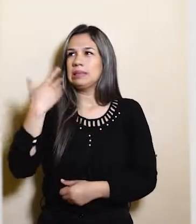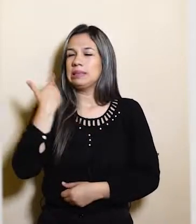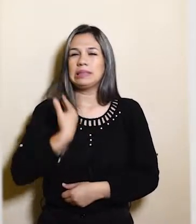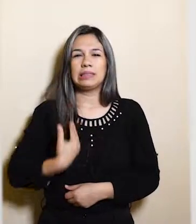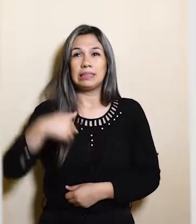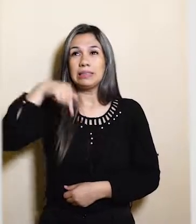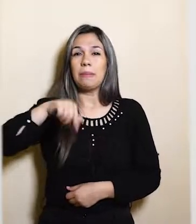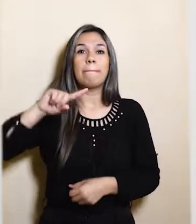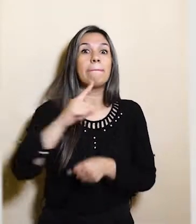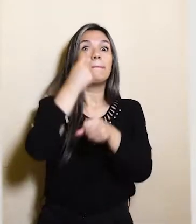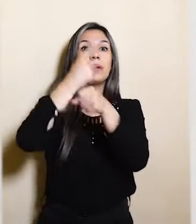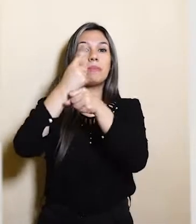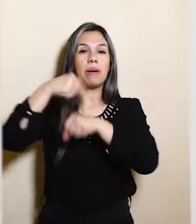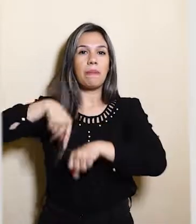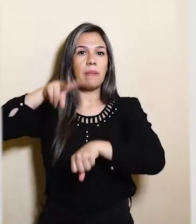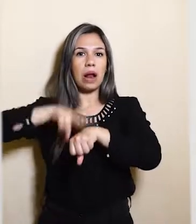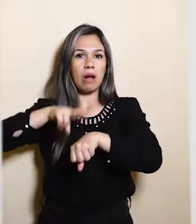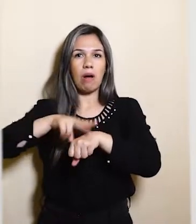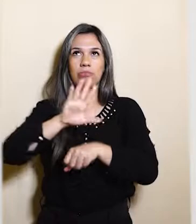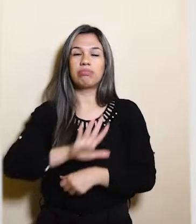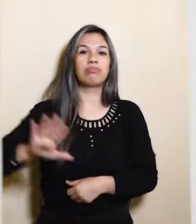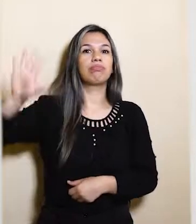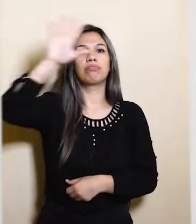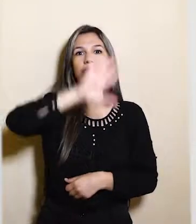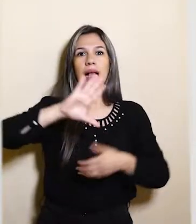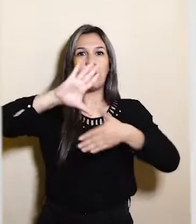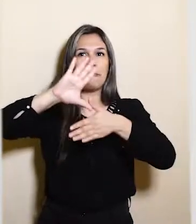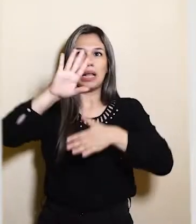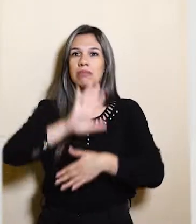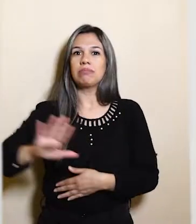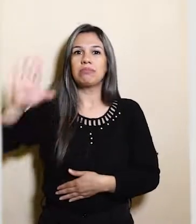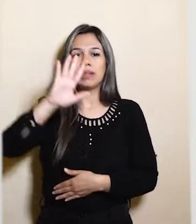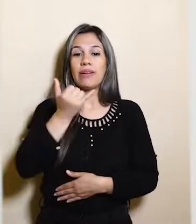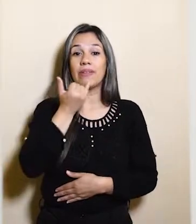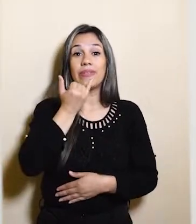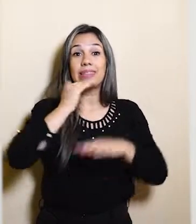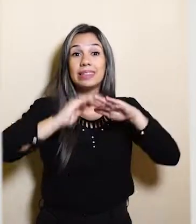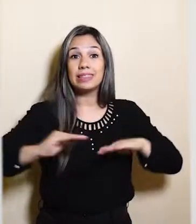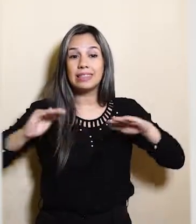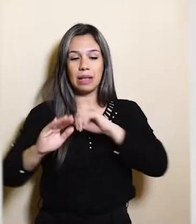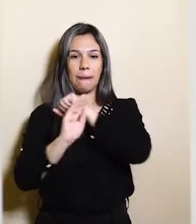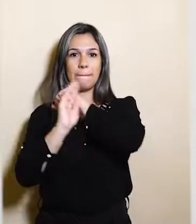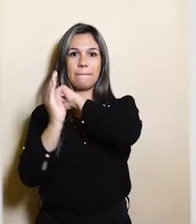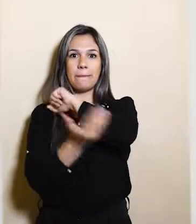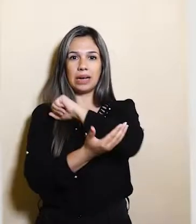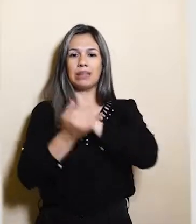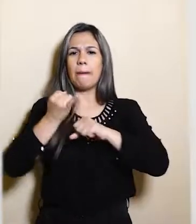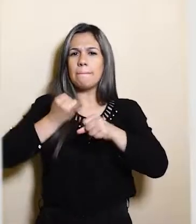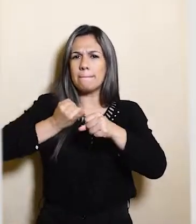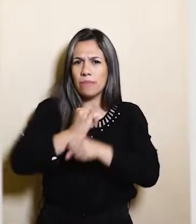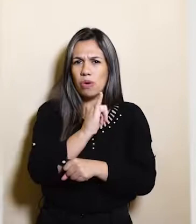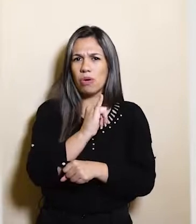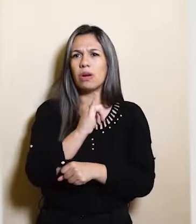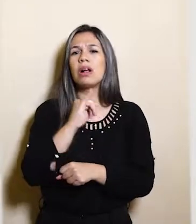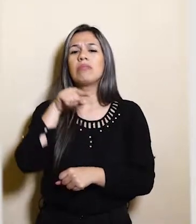ocupamos el primer lugar en esta zona del continente en cuanto a niñas embarazadas, niñas abusadas sexualmente